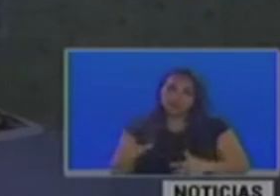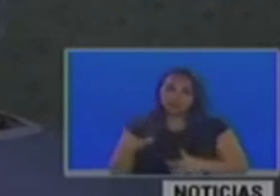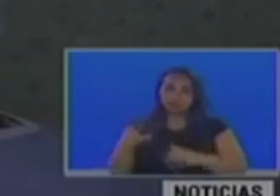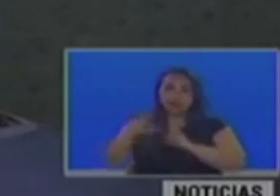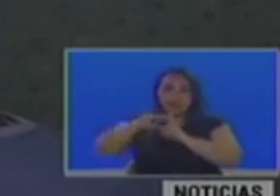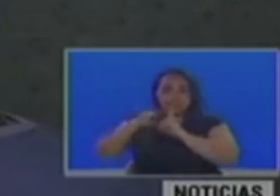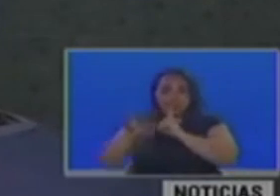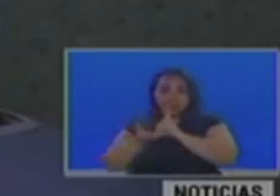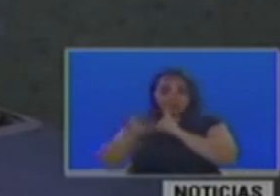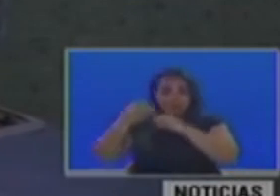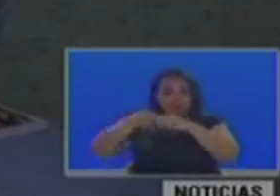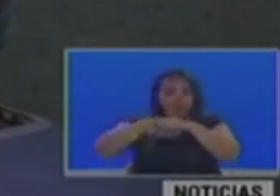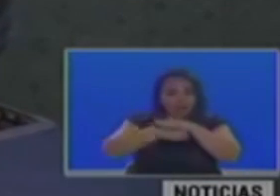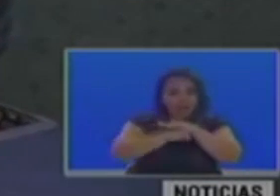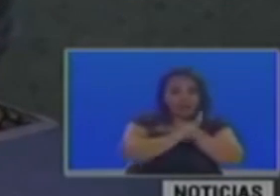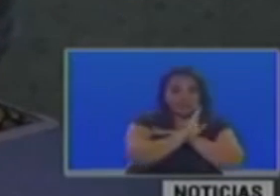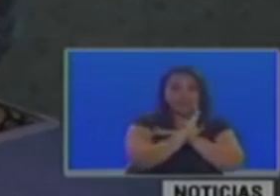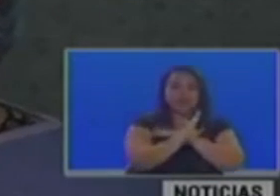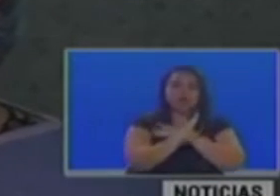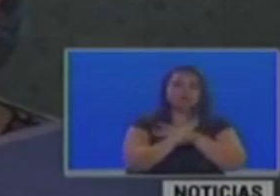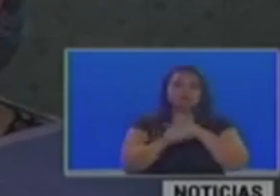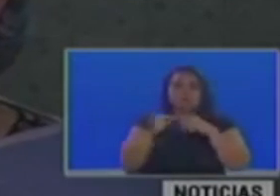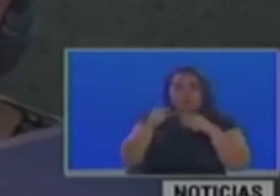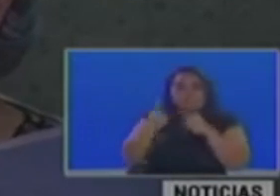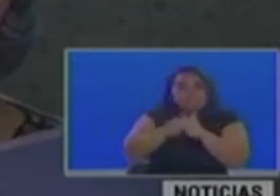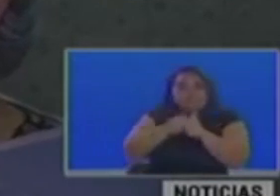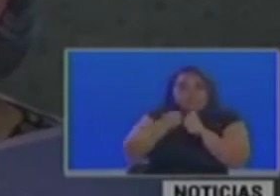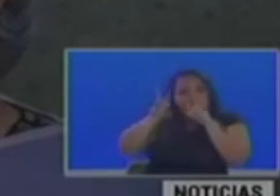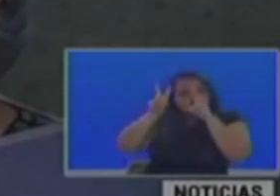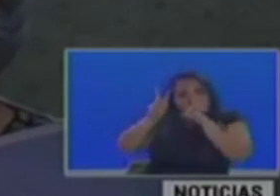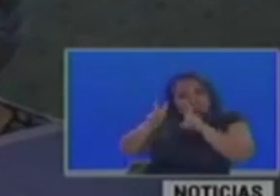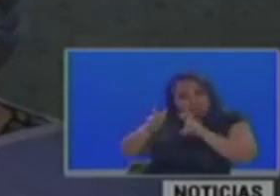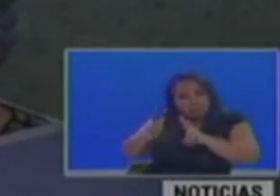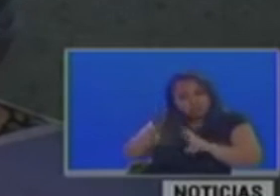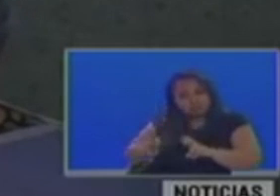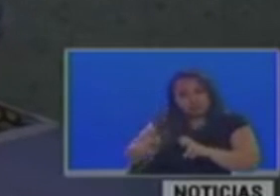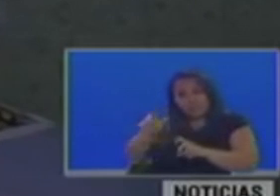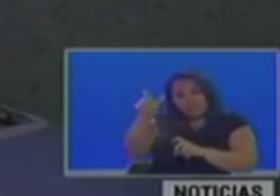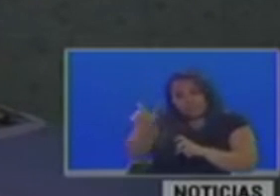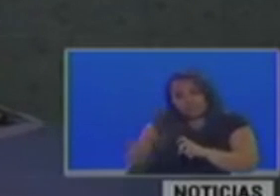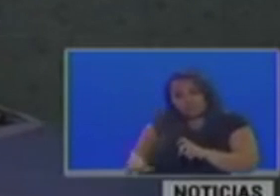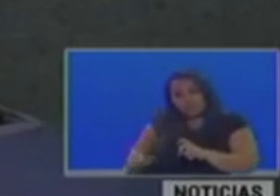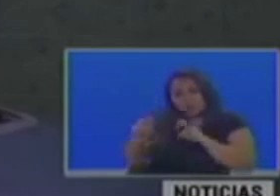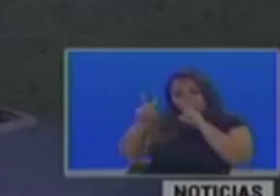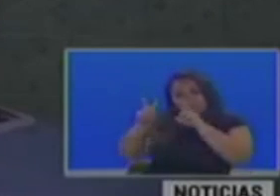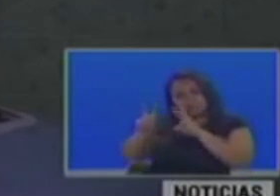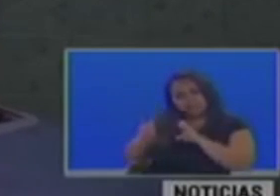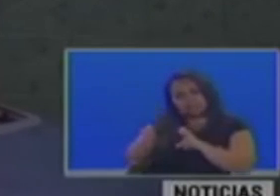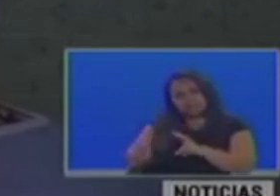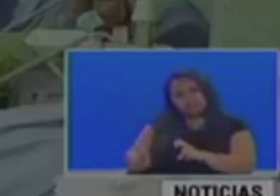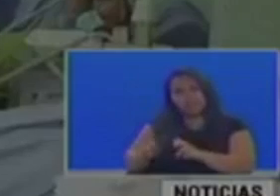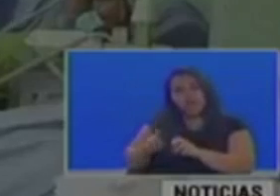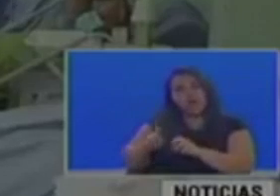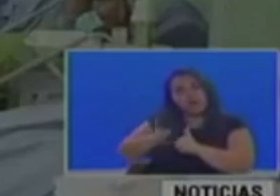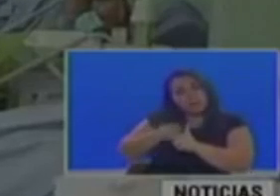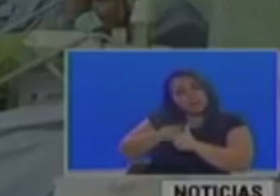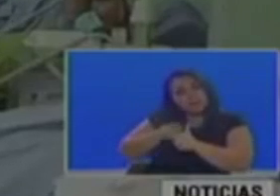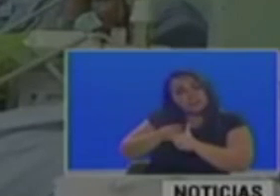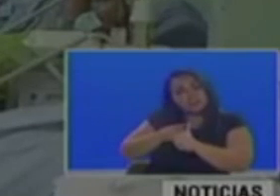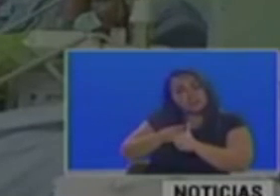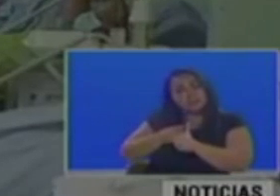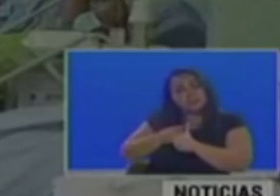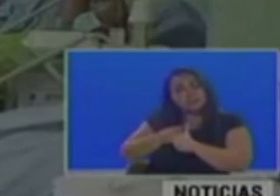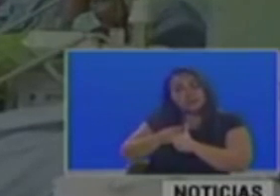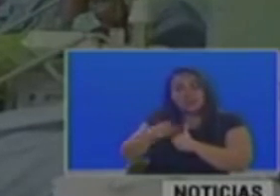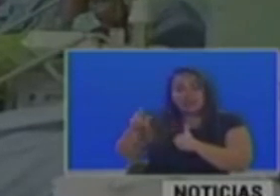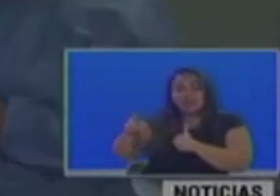al servicio de urgencias, es evaluada por un personal técnico donde se le hace la evaluación inicial, donde se le hace